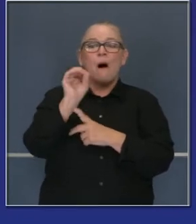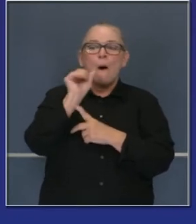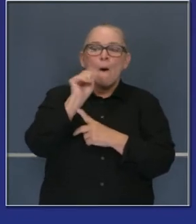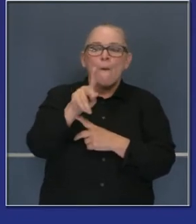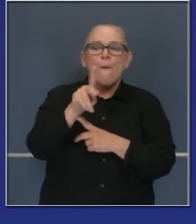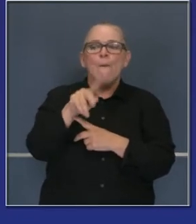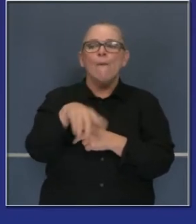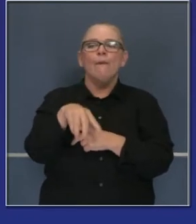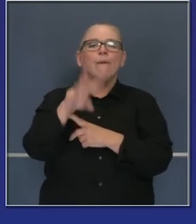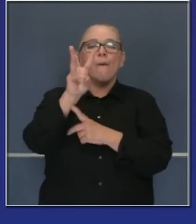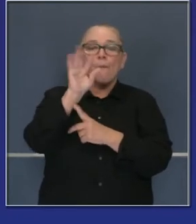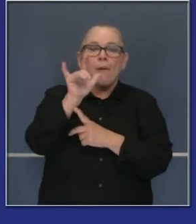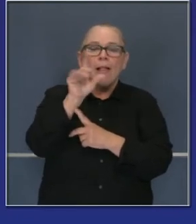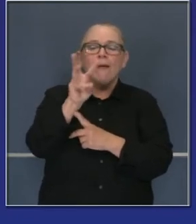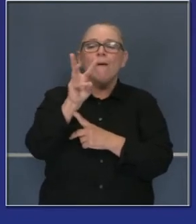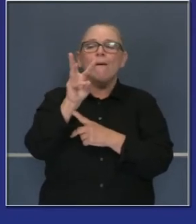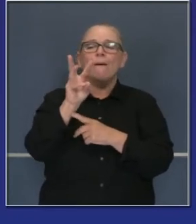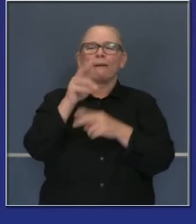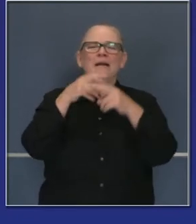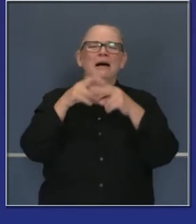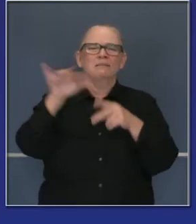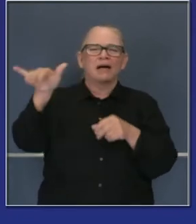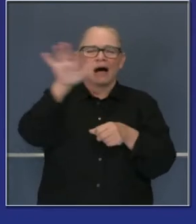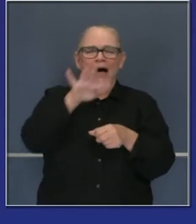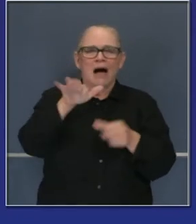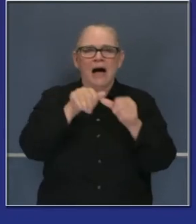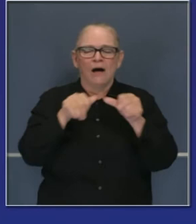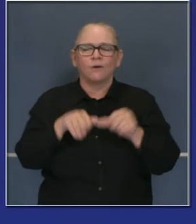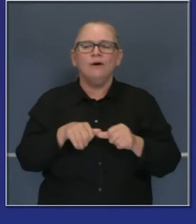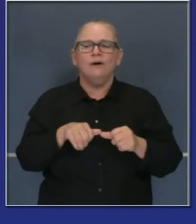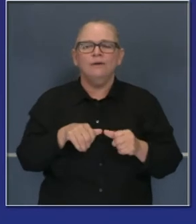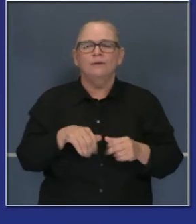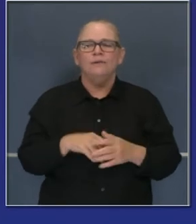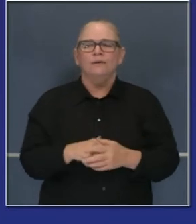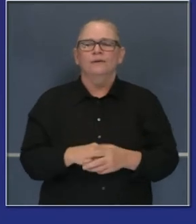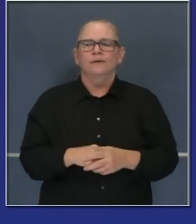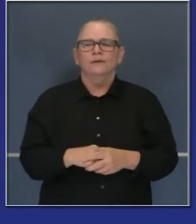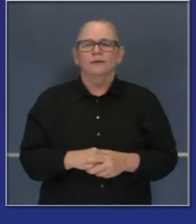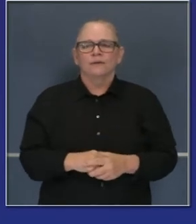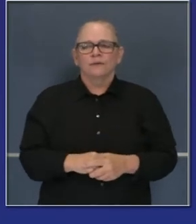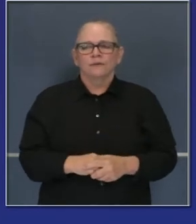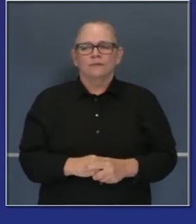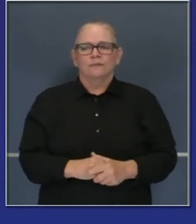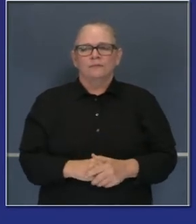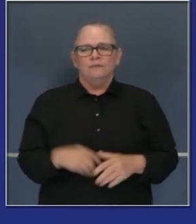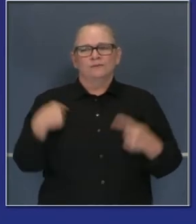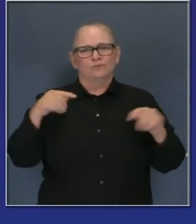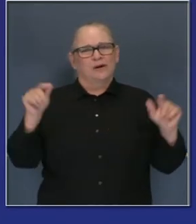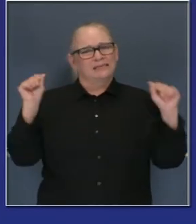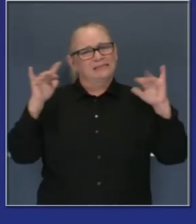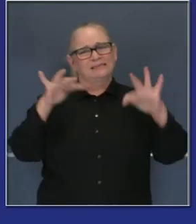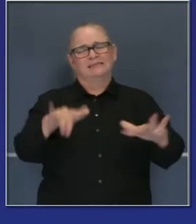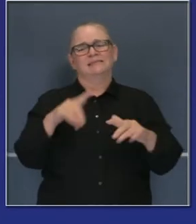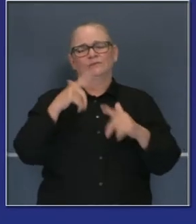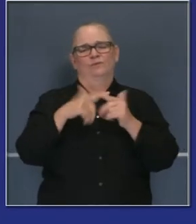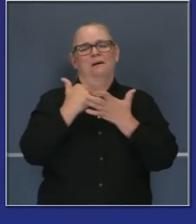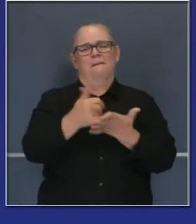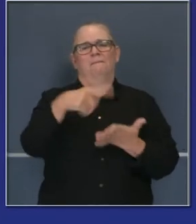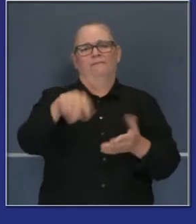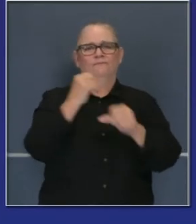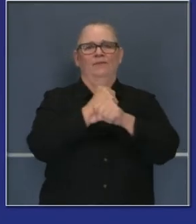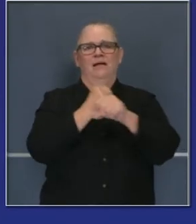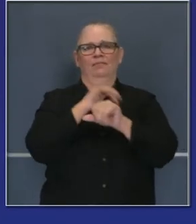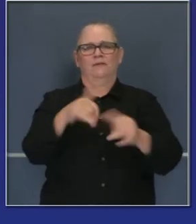y el complejo uy lo hemos visto con ten y miento muy fuerte y ahora hemos sido capaces de poner más recursos sobre estos otros incendios